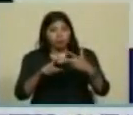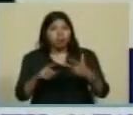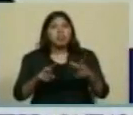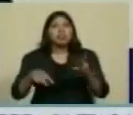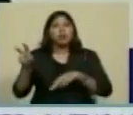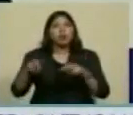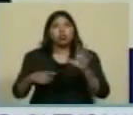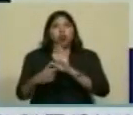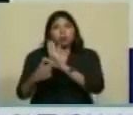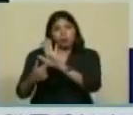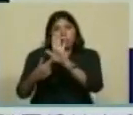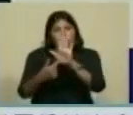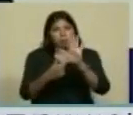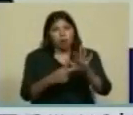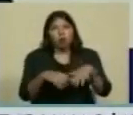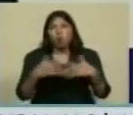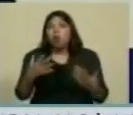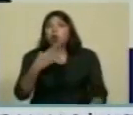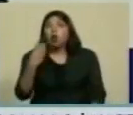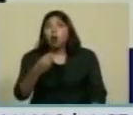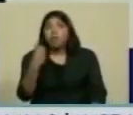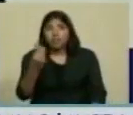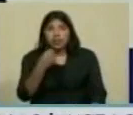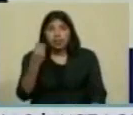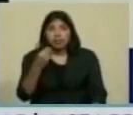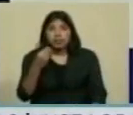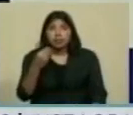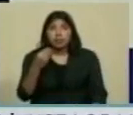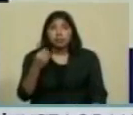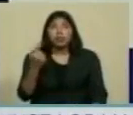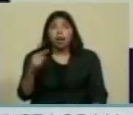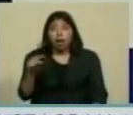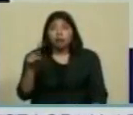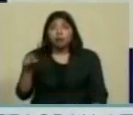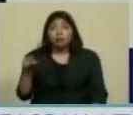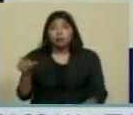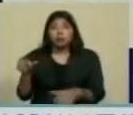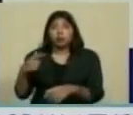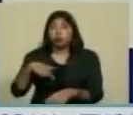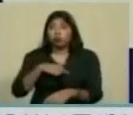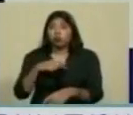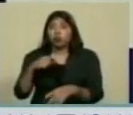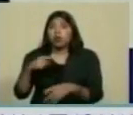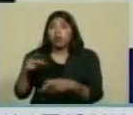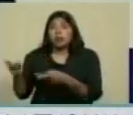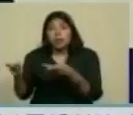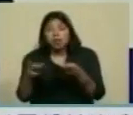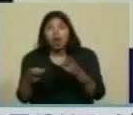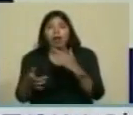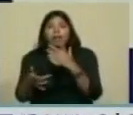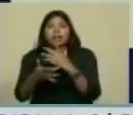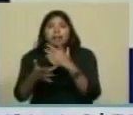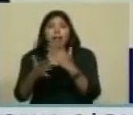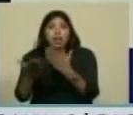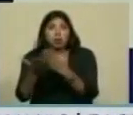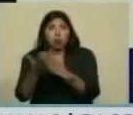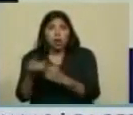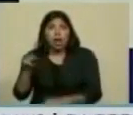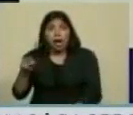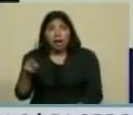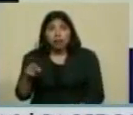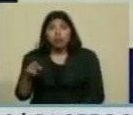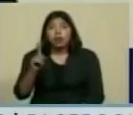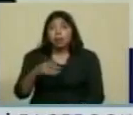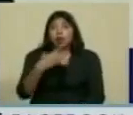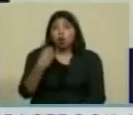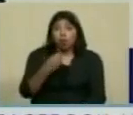a ver cómo nuestros jóvenes tecnólogos, porque esta feria tiene una particularidad, hemos invitado las escuelas técnicas, hemos invitado la juventud